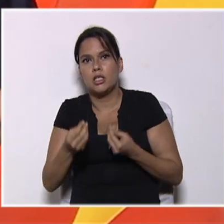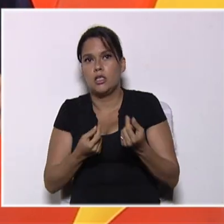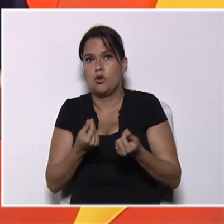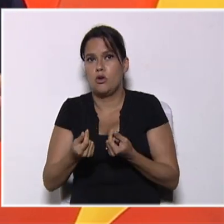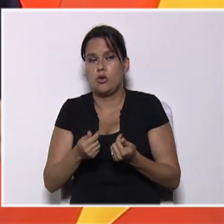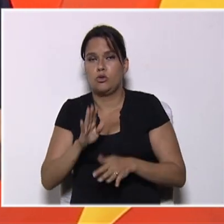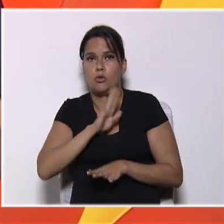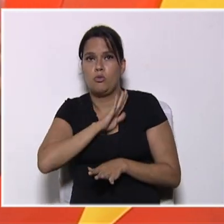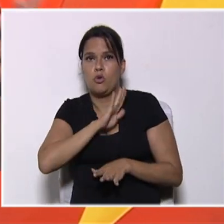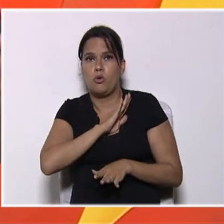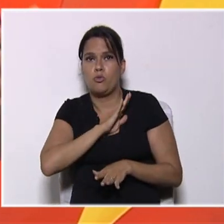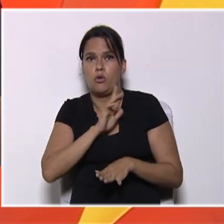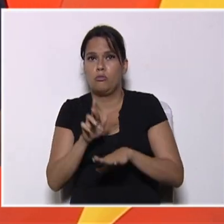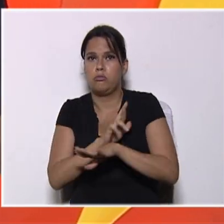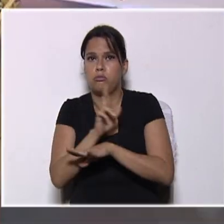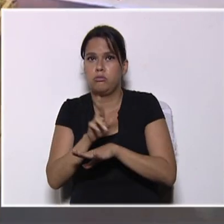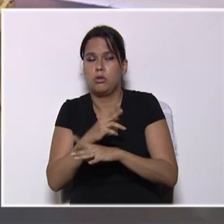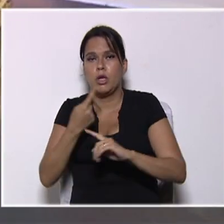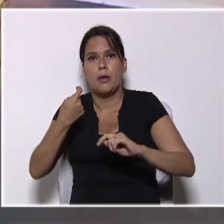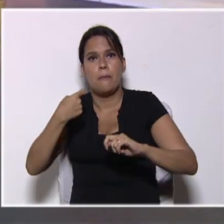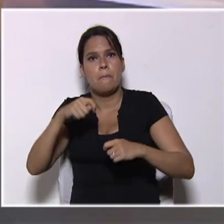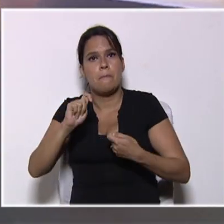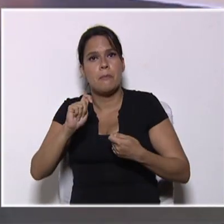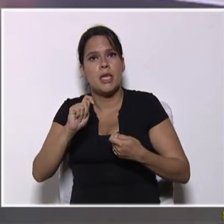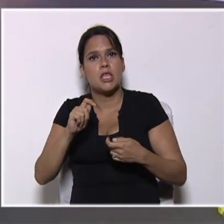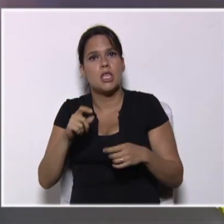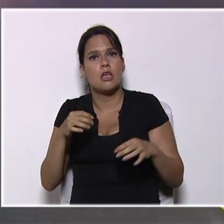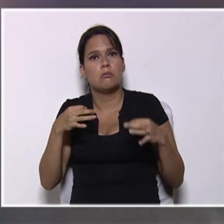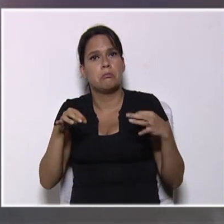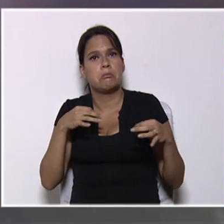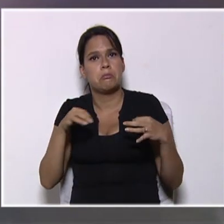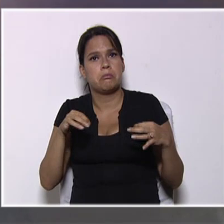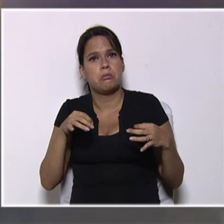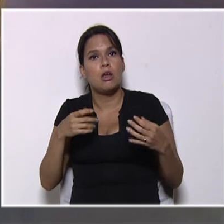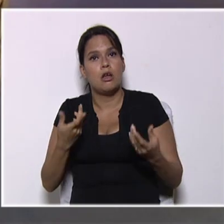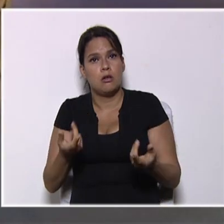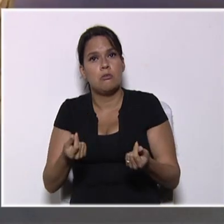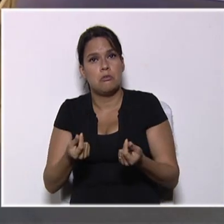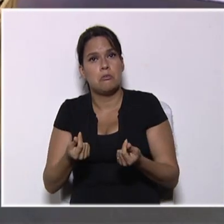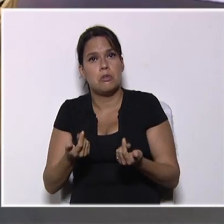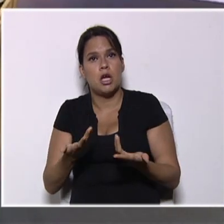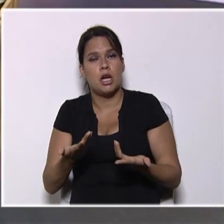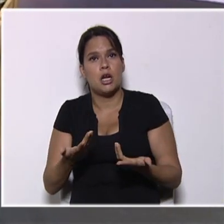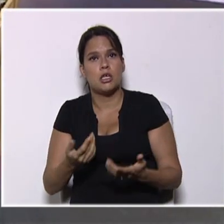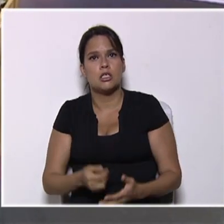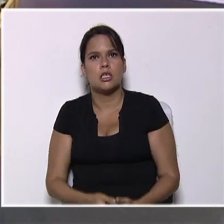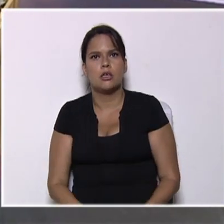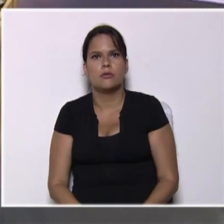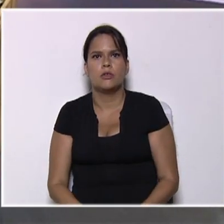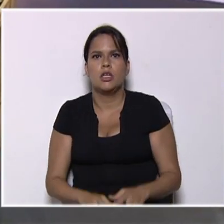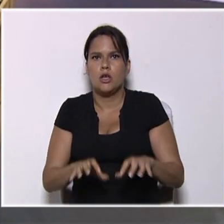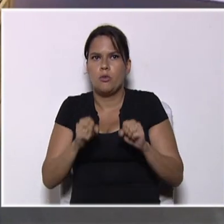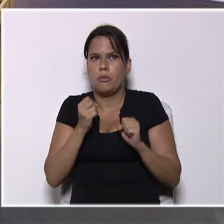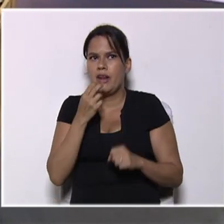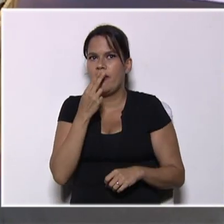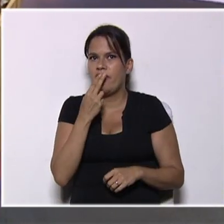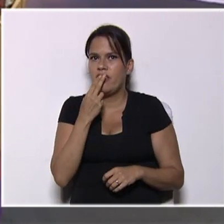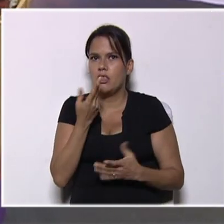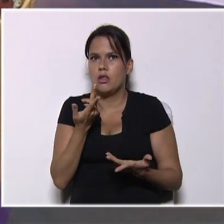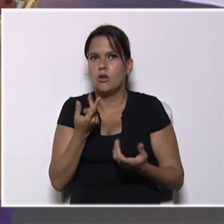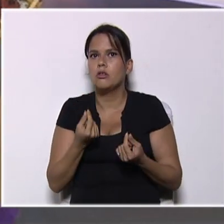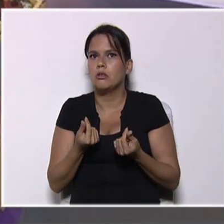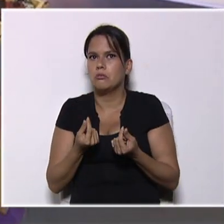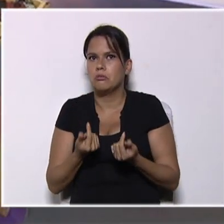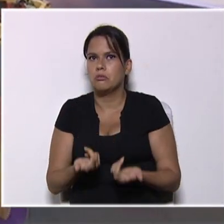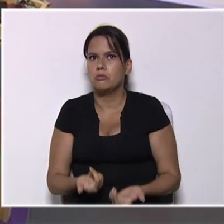propio de reciclaje, porque vender cartón genera de alguna manera una ganancia, recuperar el aluminio, recuperar vidrio, genera ganancia y